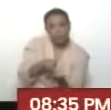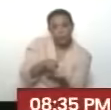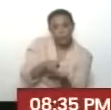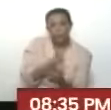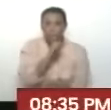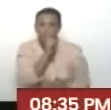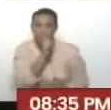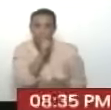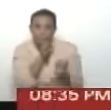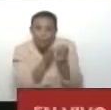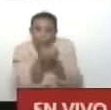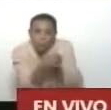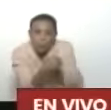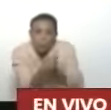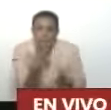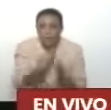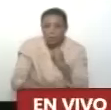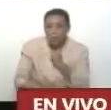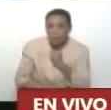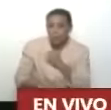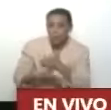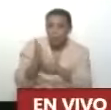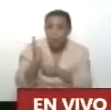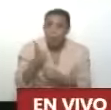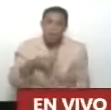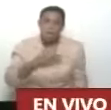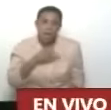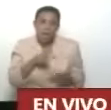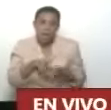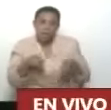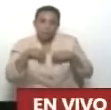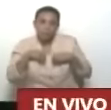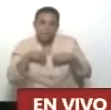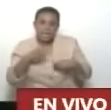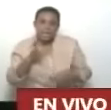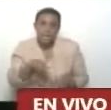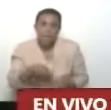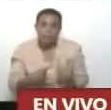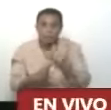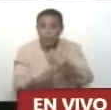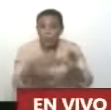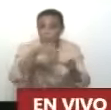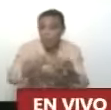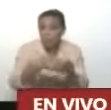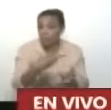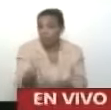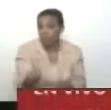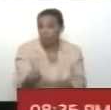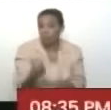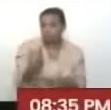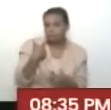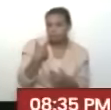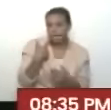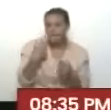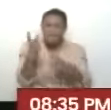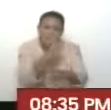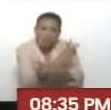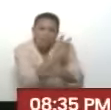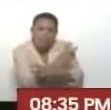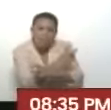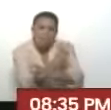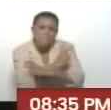a las primarias, renuncio, quiero participar, no quiero participar, voté, pero no voté. El fantasma es,